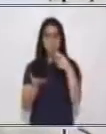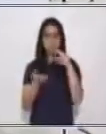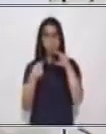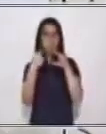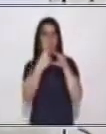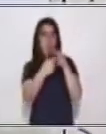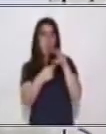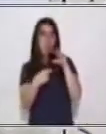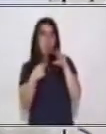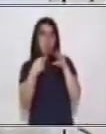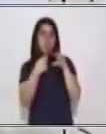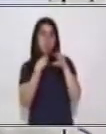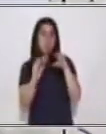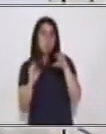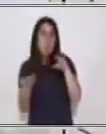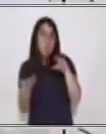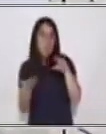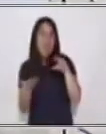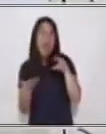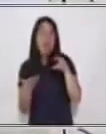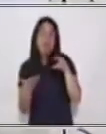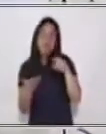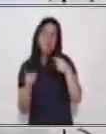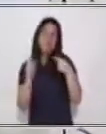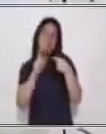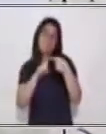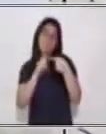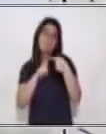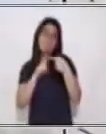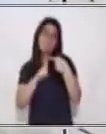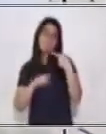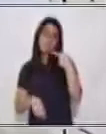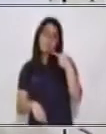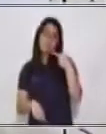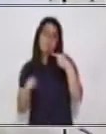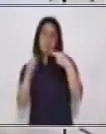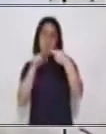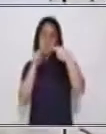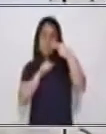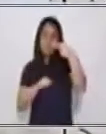Forma entonces, que tenemos por acá, un círculo.